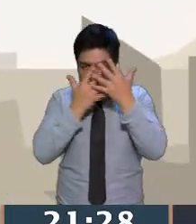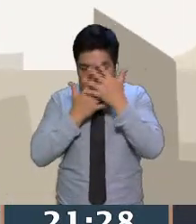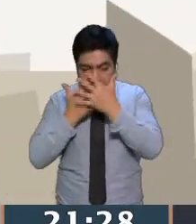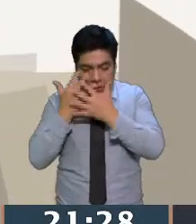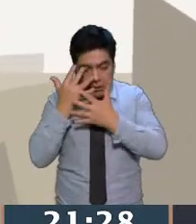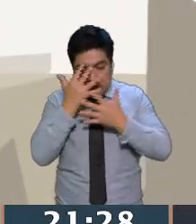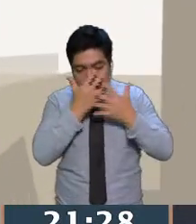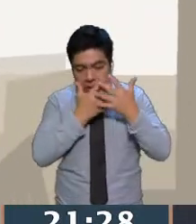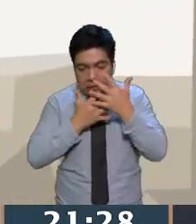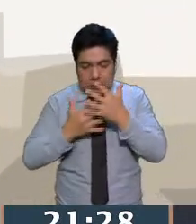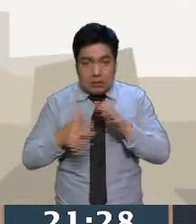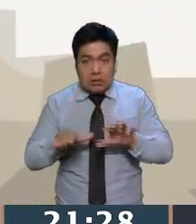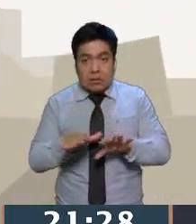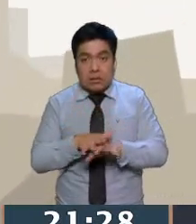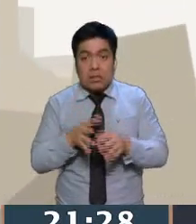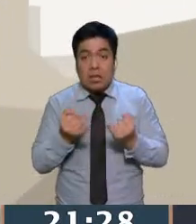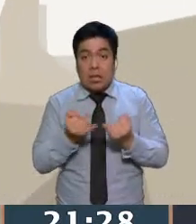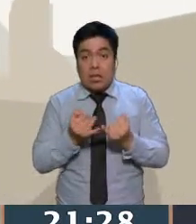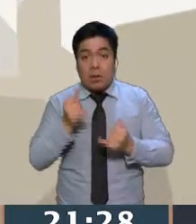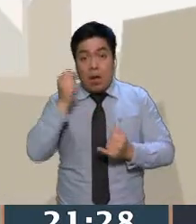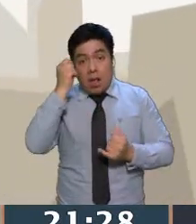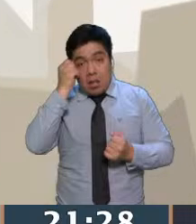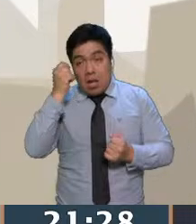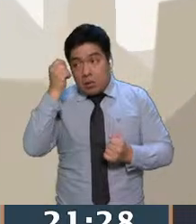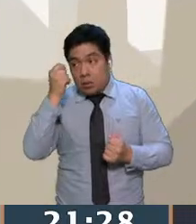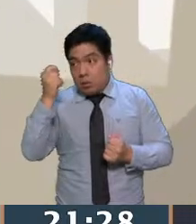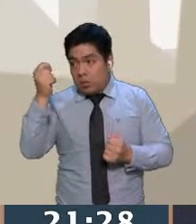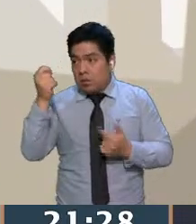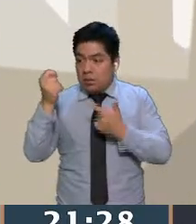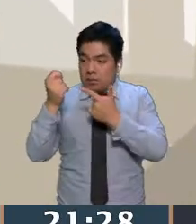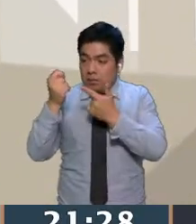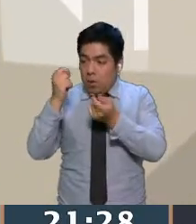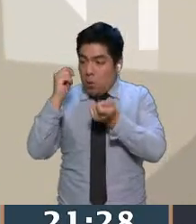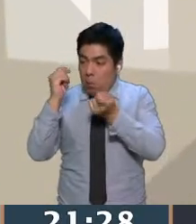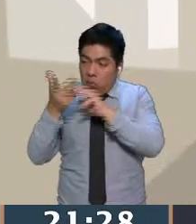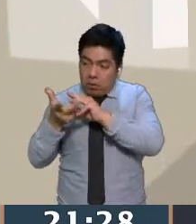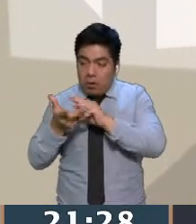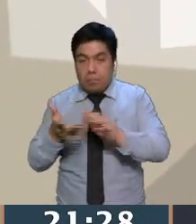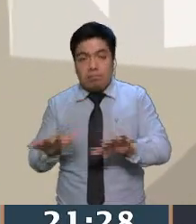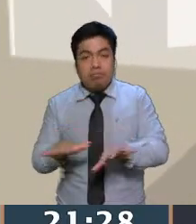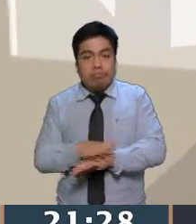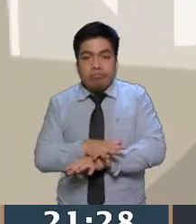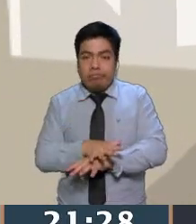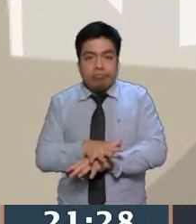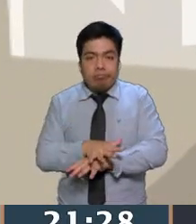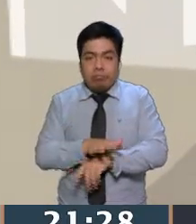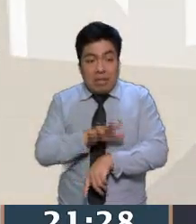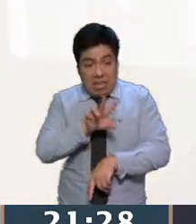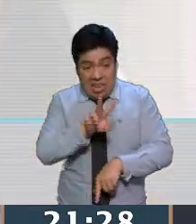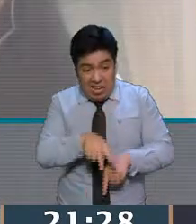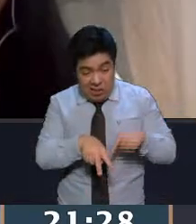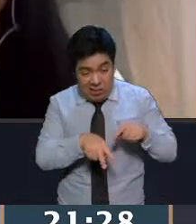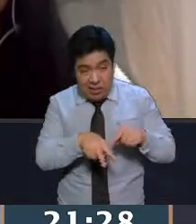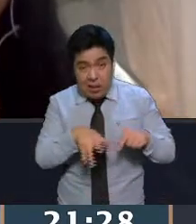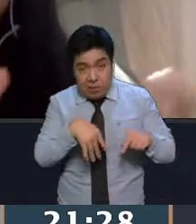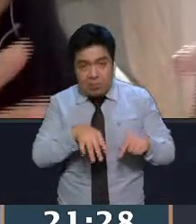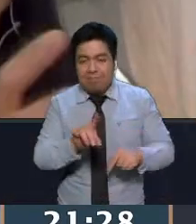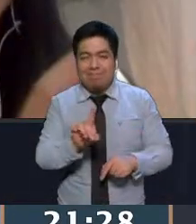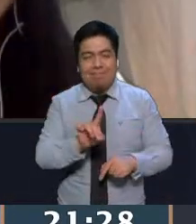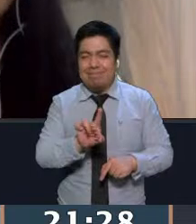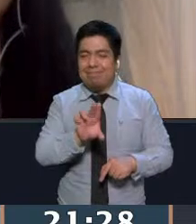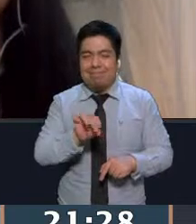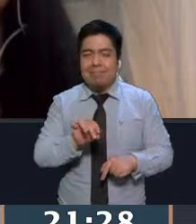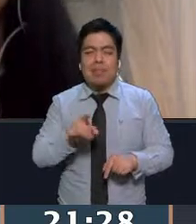la realidad, incluso la teoría del periodismo de investigación y, por supuesto, no buscan la verdad. Ellos buscan